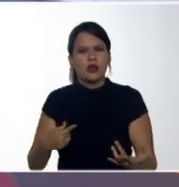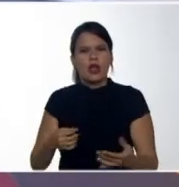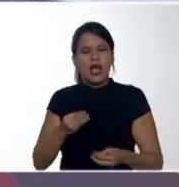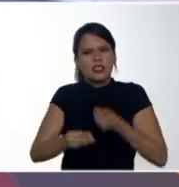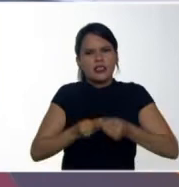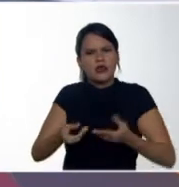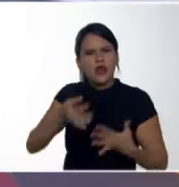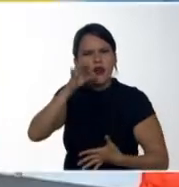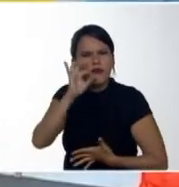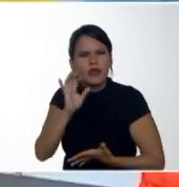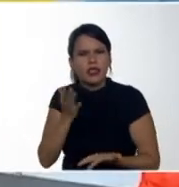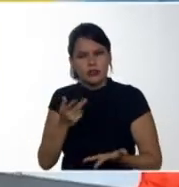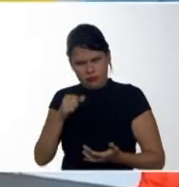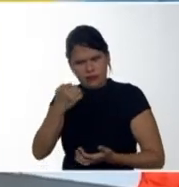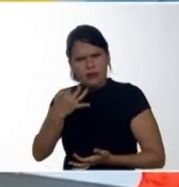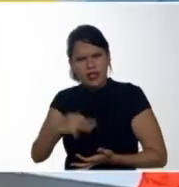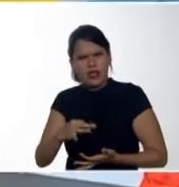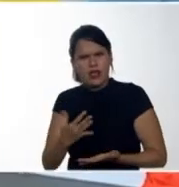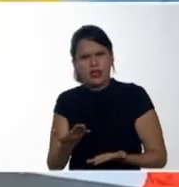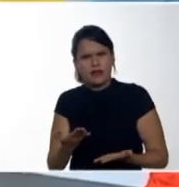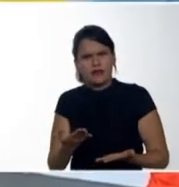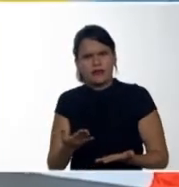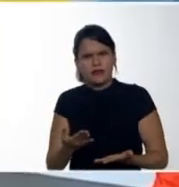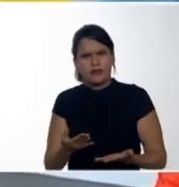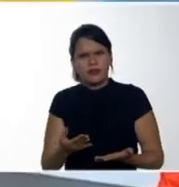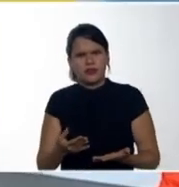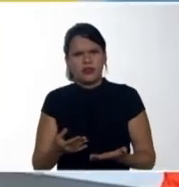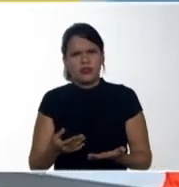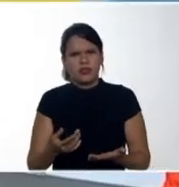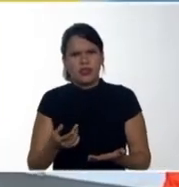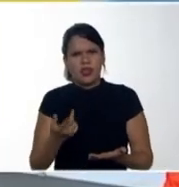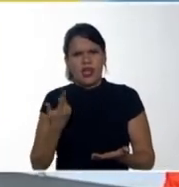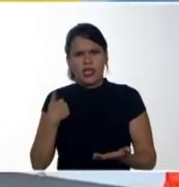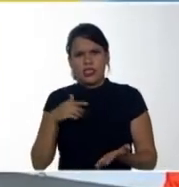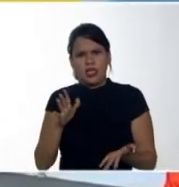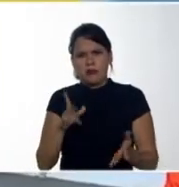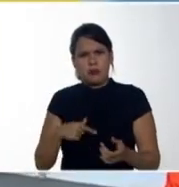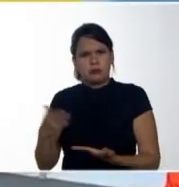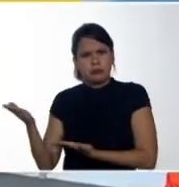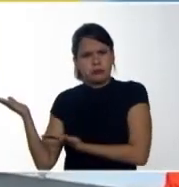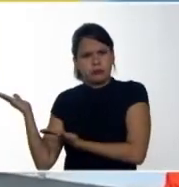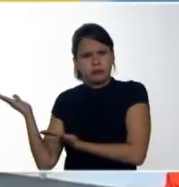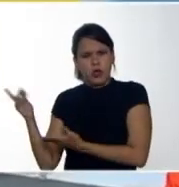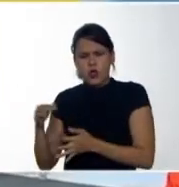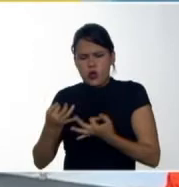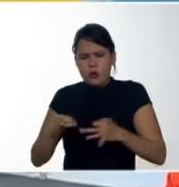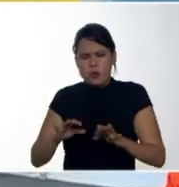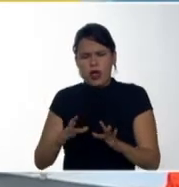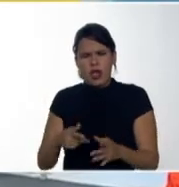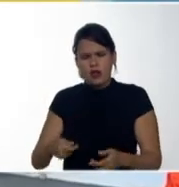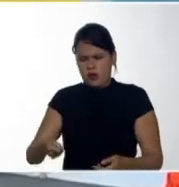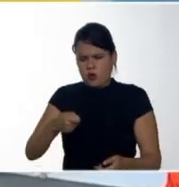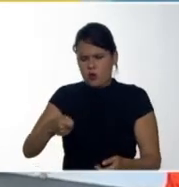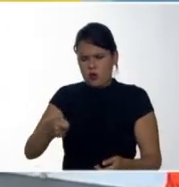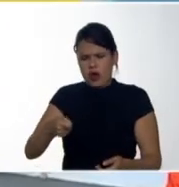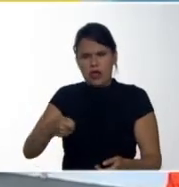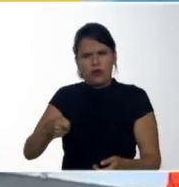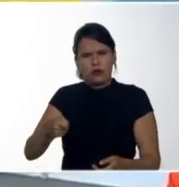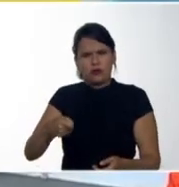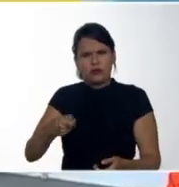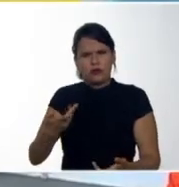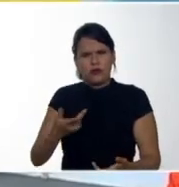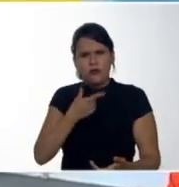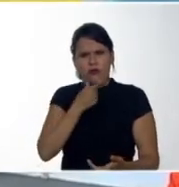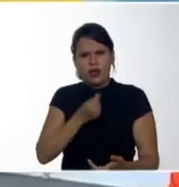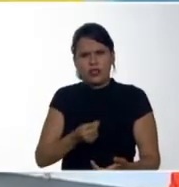café, ¿cierto? Acá tenemos, típico, nuestro colador. Un colador sencillo